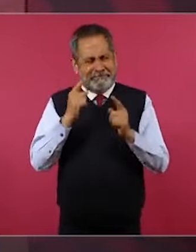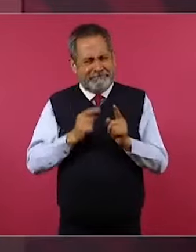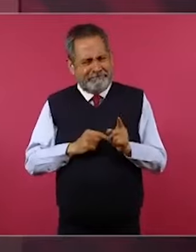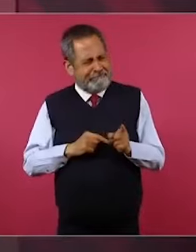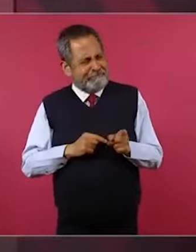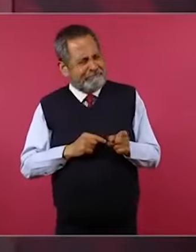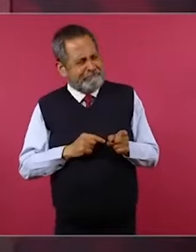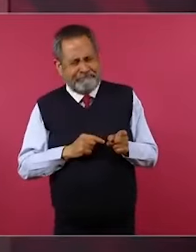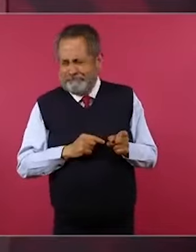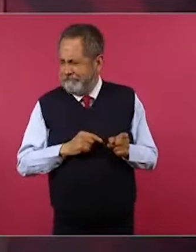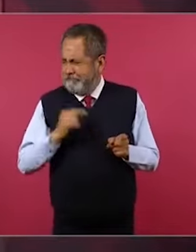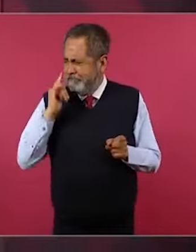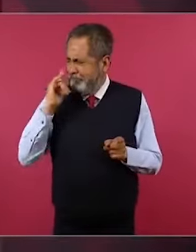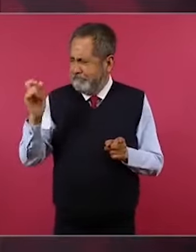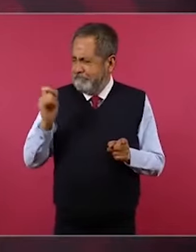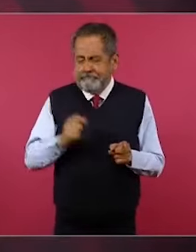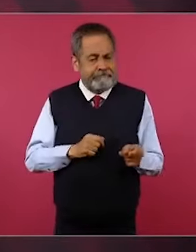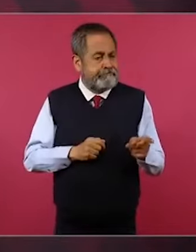que